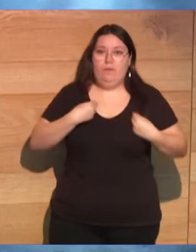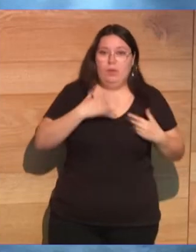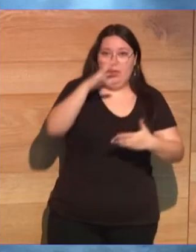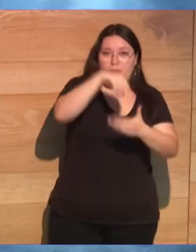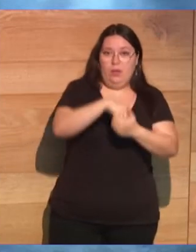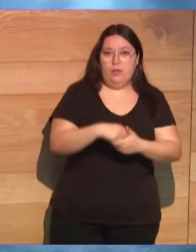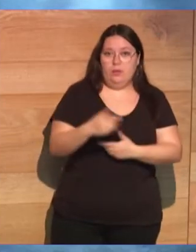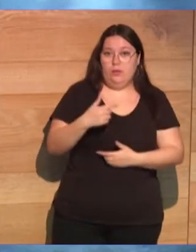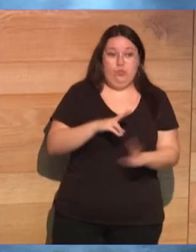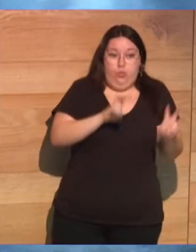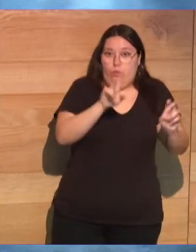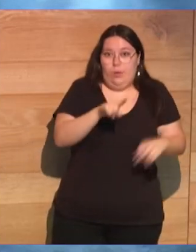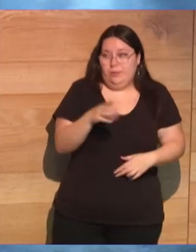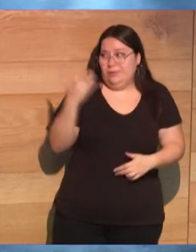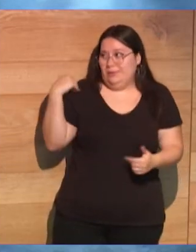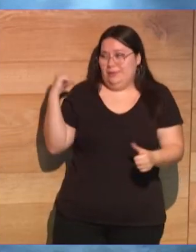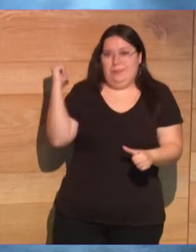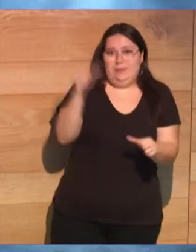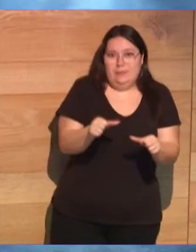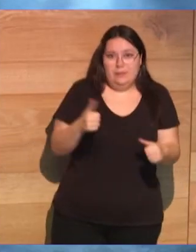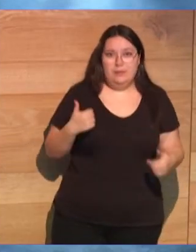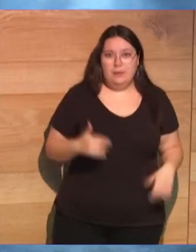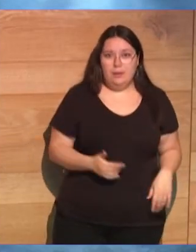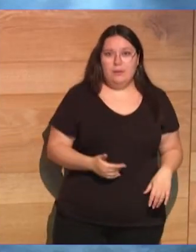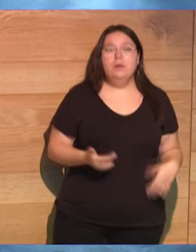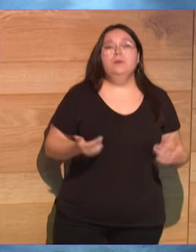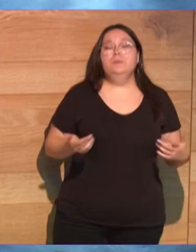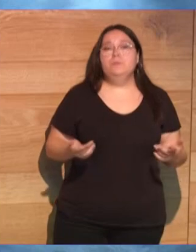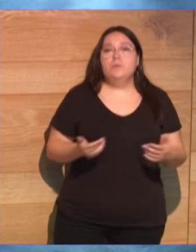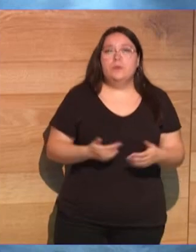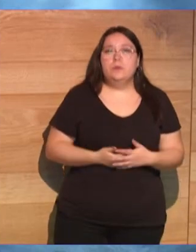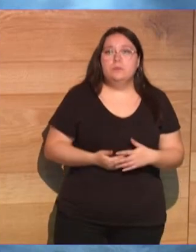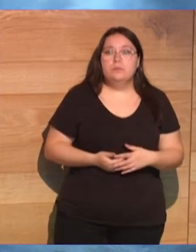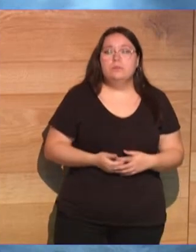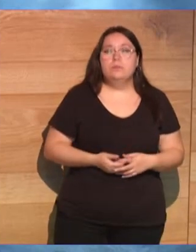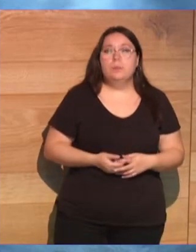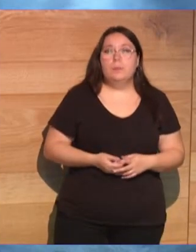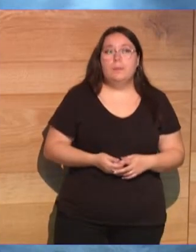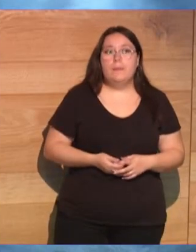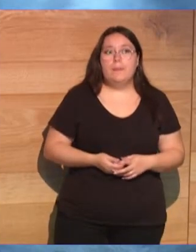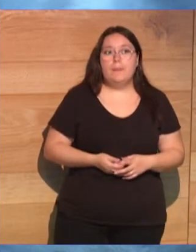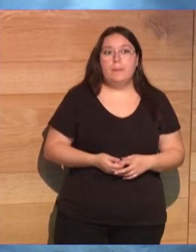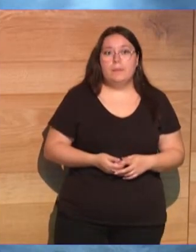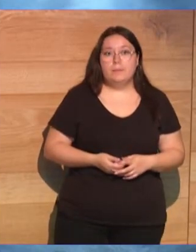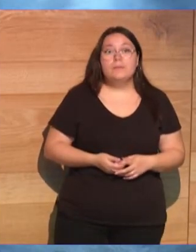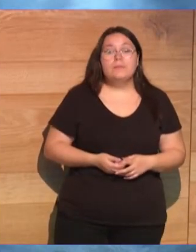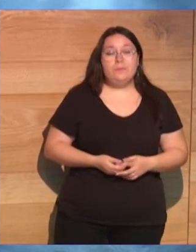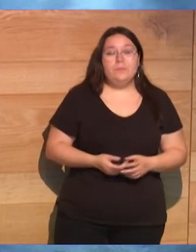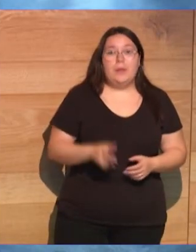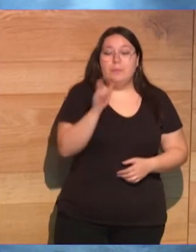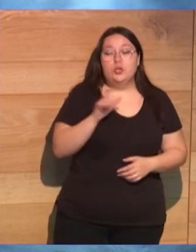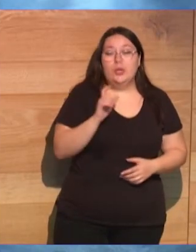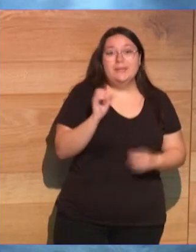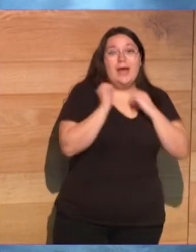es desde hace ya muchísimos años, y esto genera en muchos adicciones.